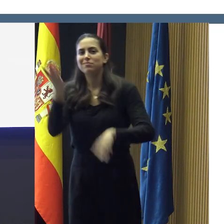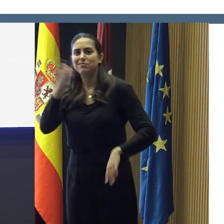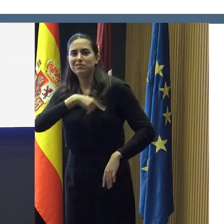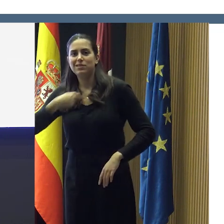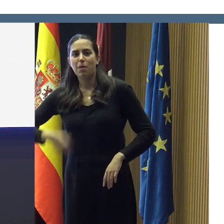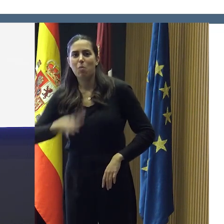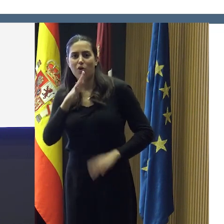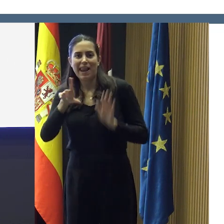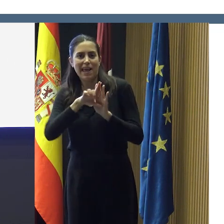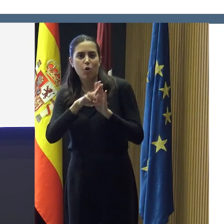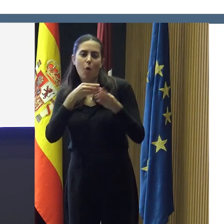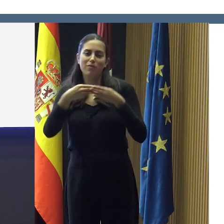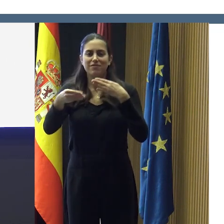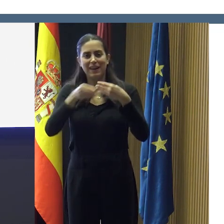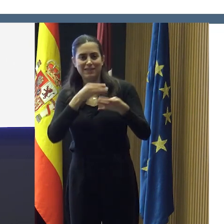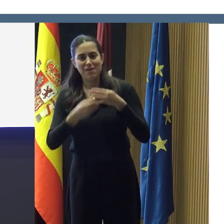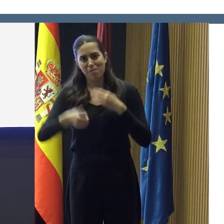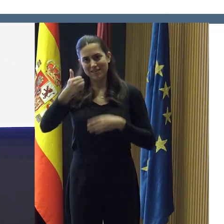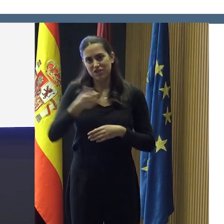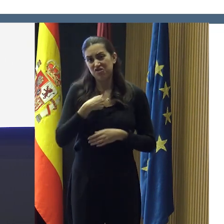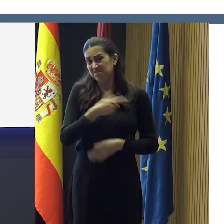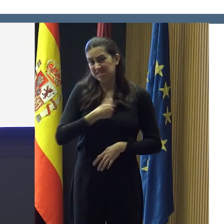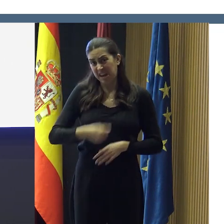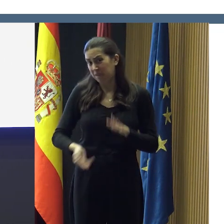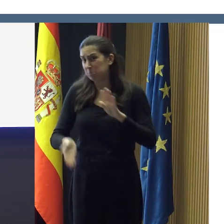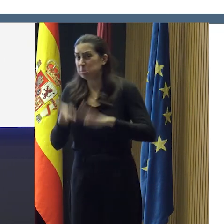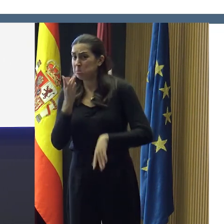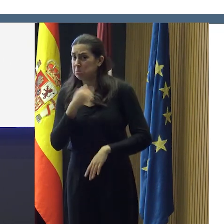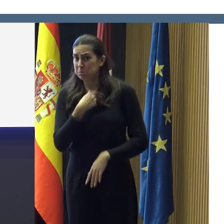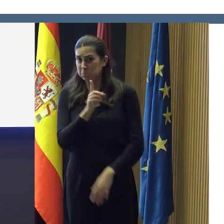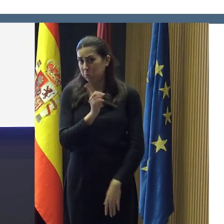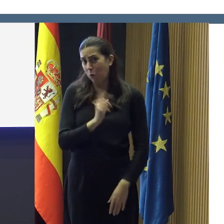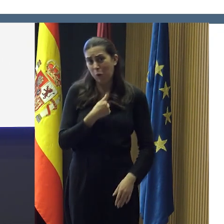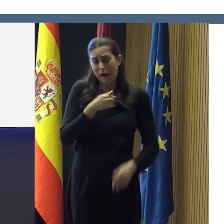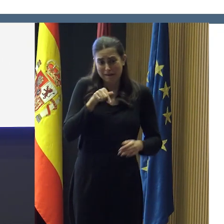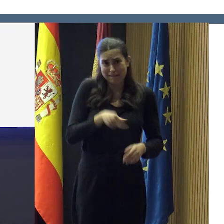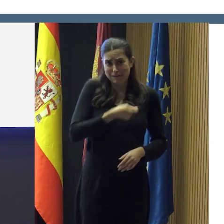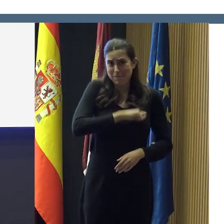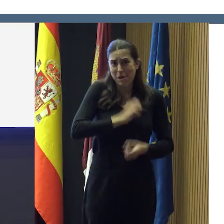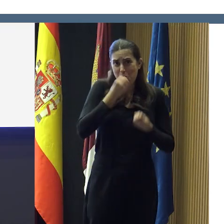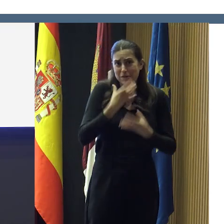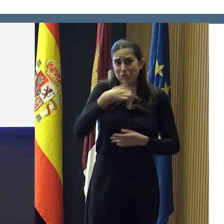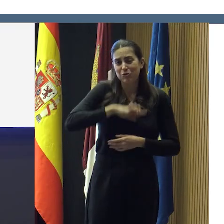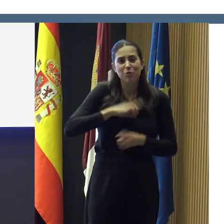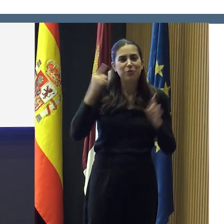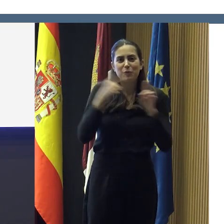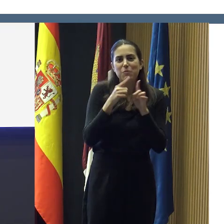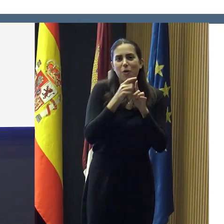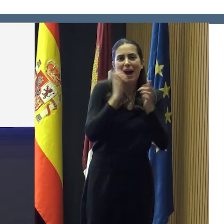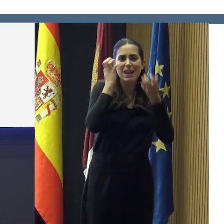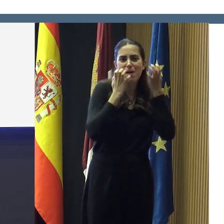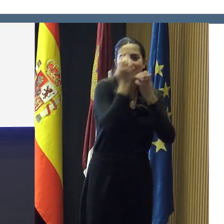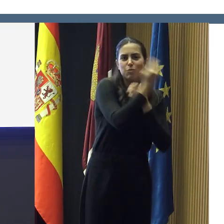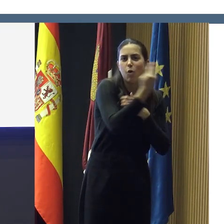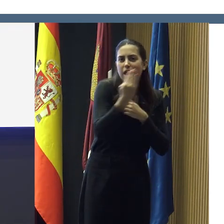laxa. Pero yo no me iría a China. Yo estoy muy bien aquí y creo que lo que hay que hacer es luchar porque los modelos que tengamos